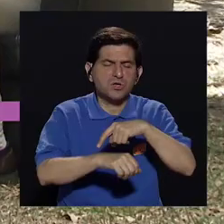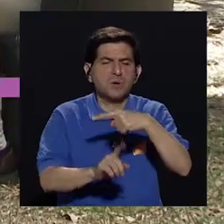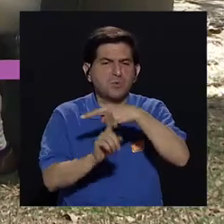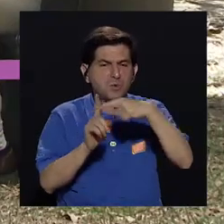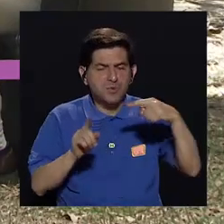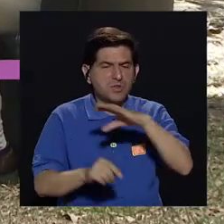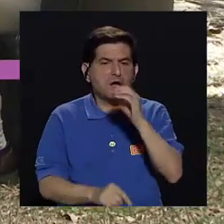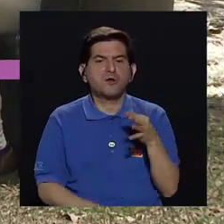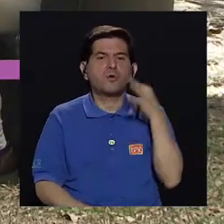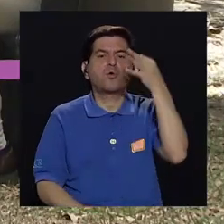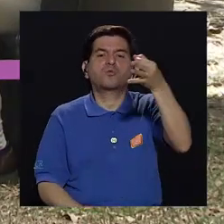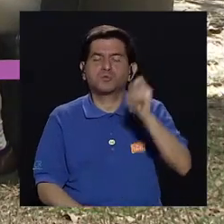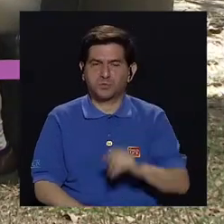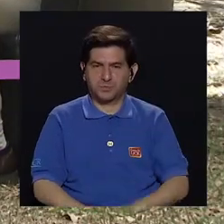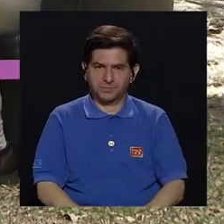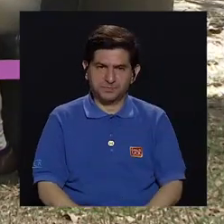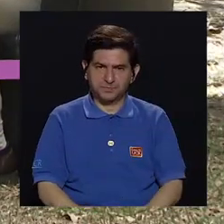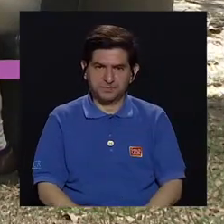en el largo plazo?